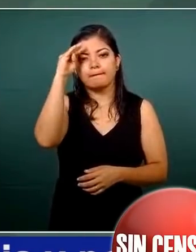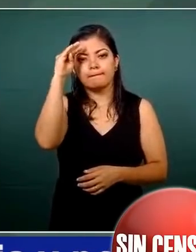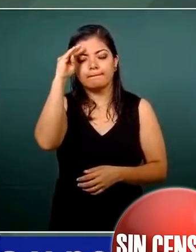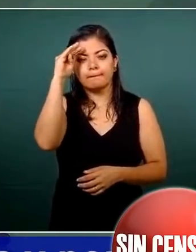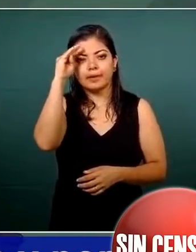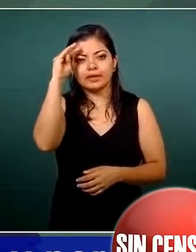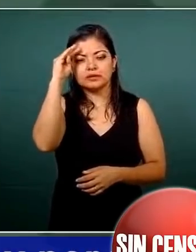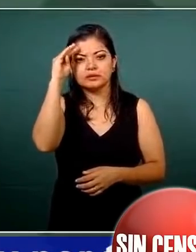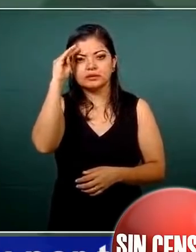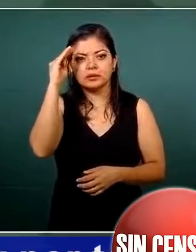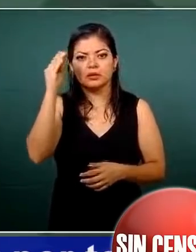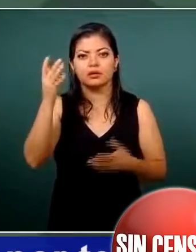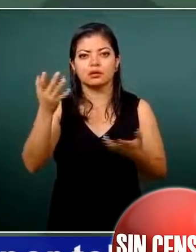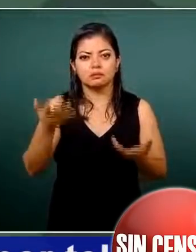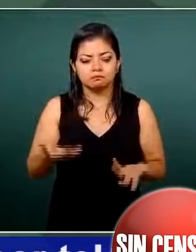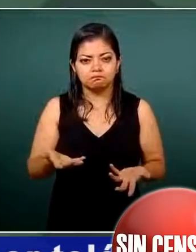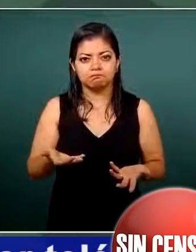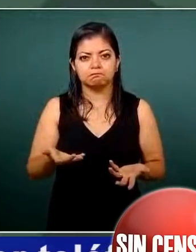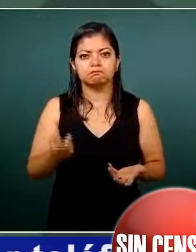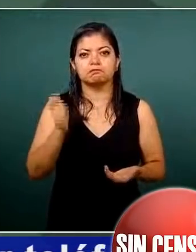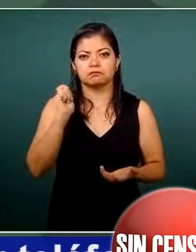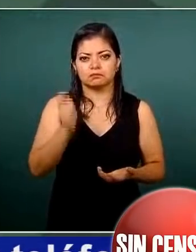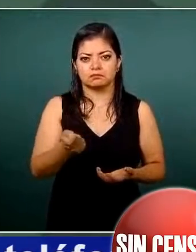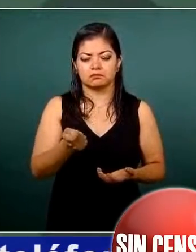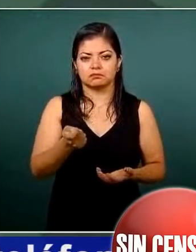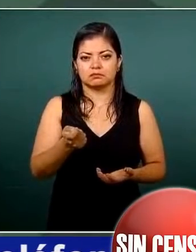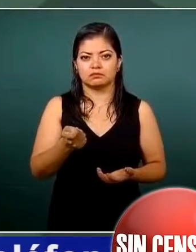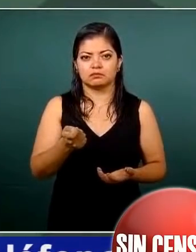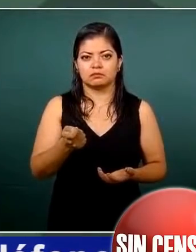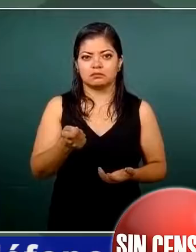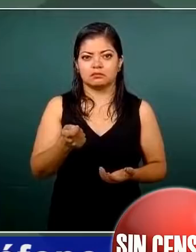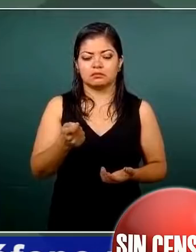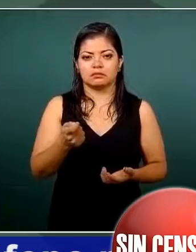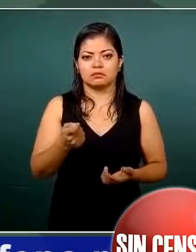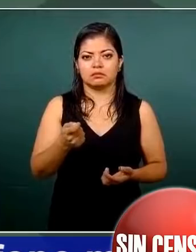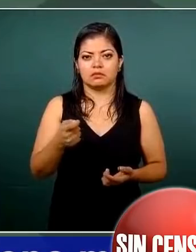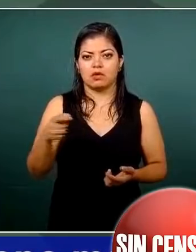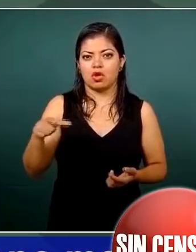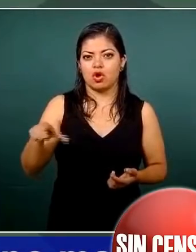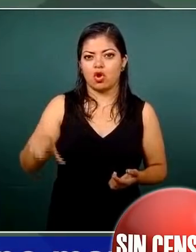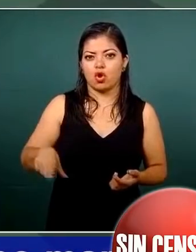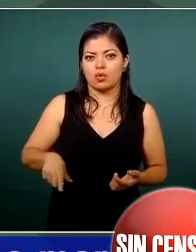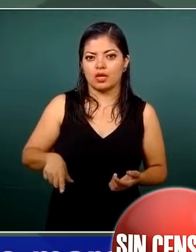que durante el gobierno del